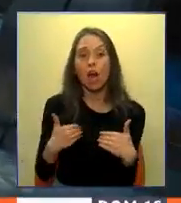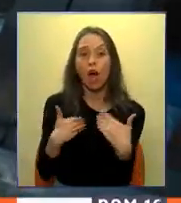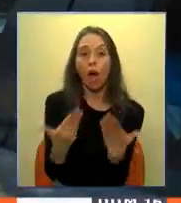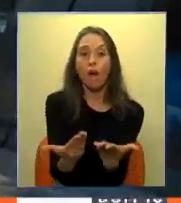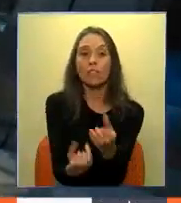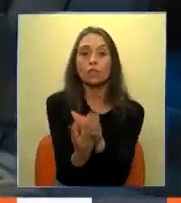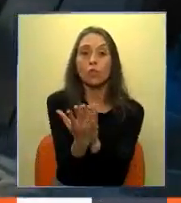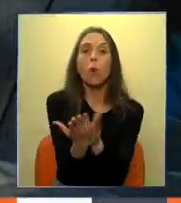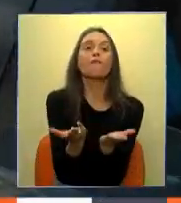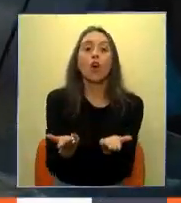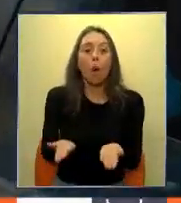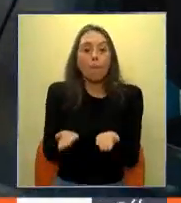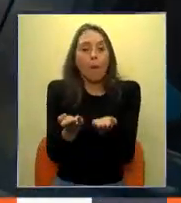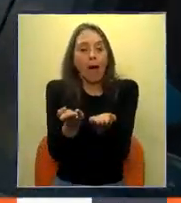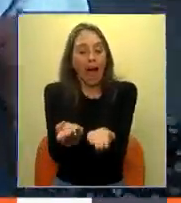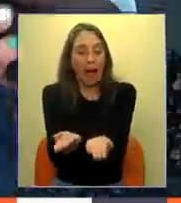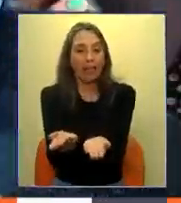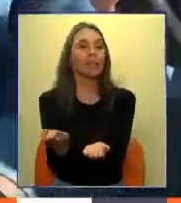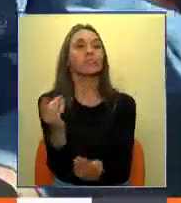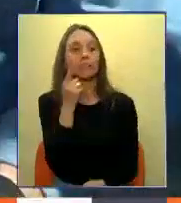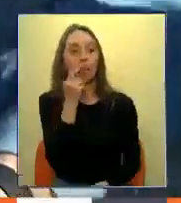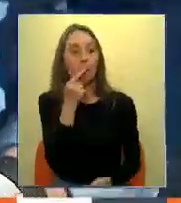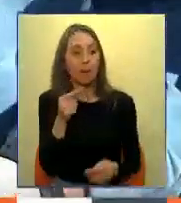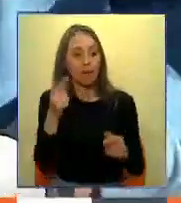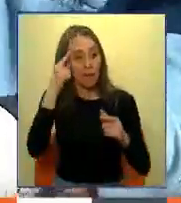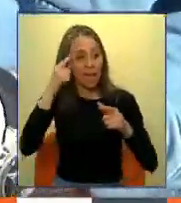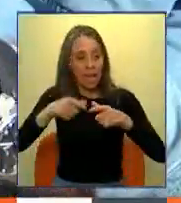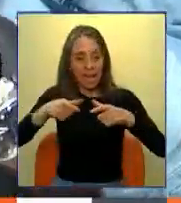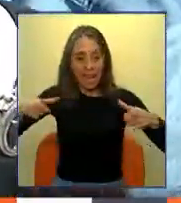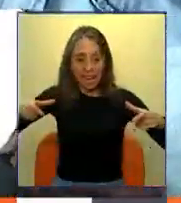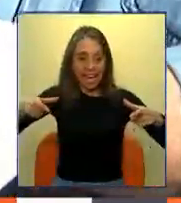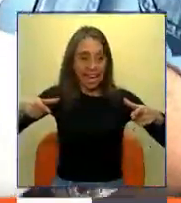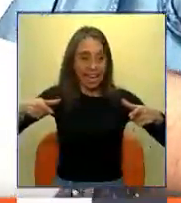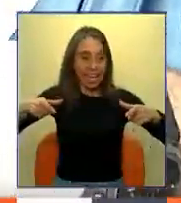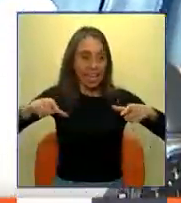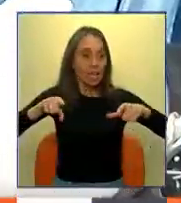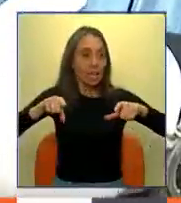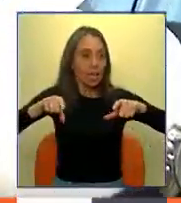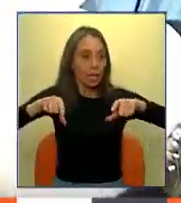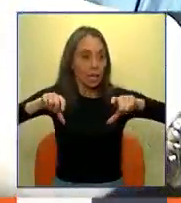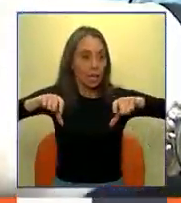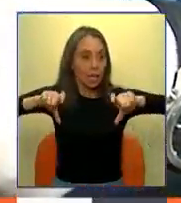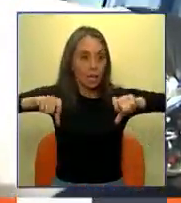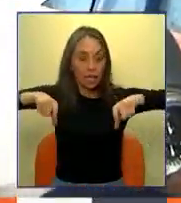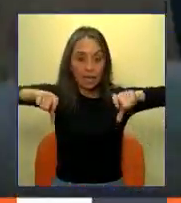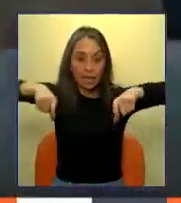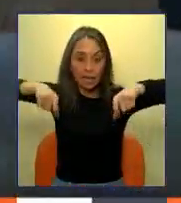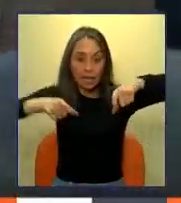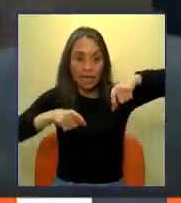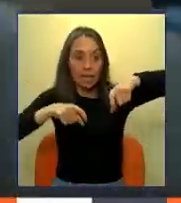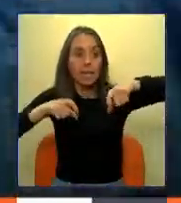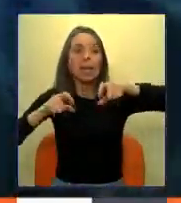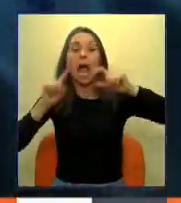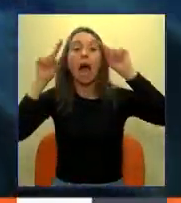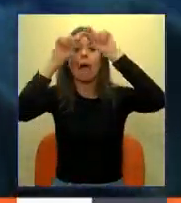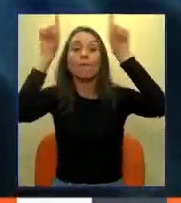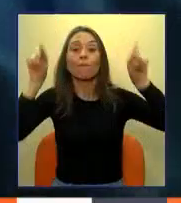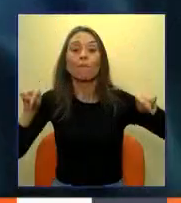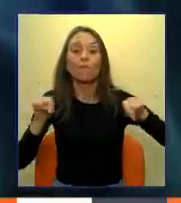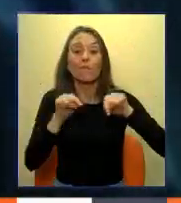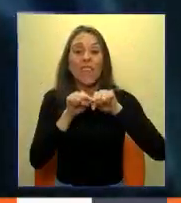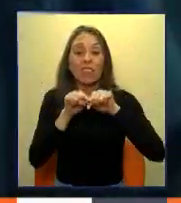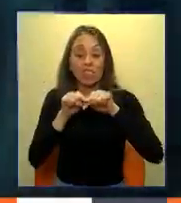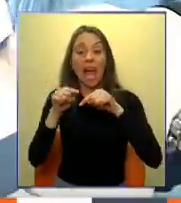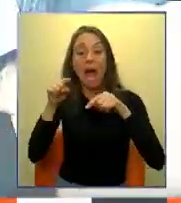forma de atención. Pudimos llegar a unas bandejas que van adheridas a la ventana del auto, ya que la ventana